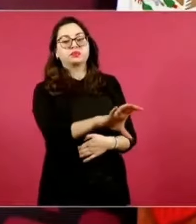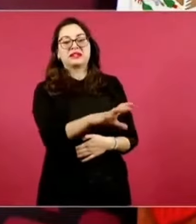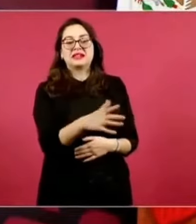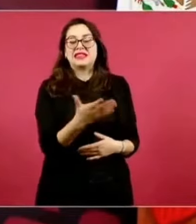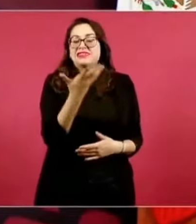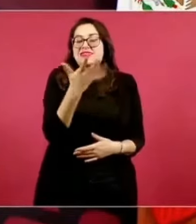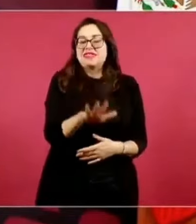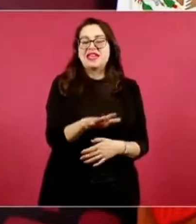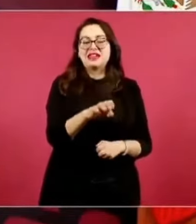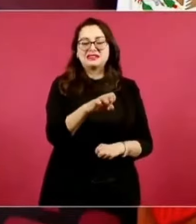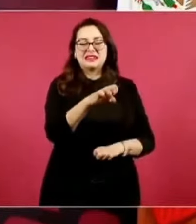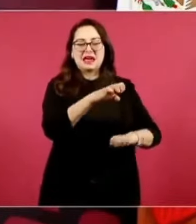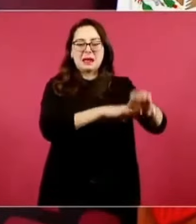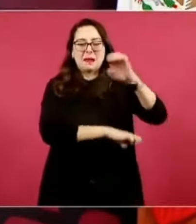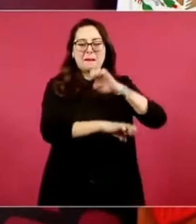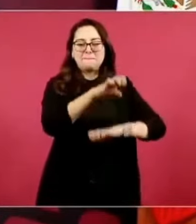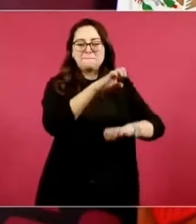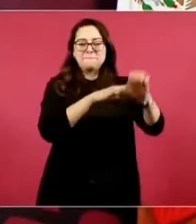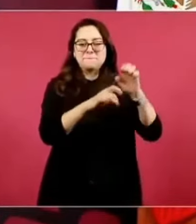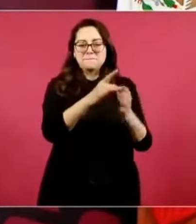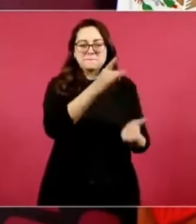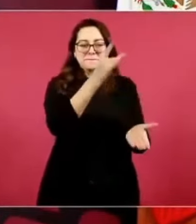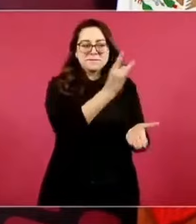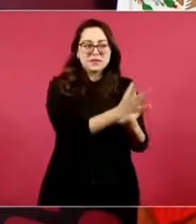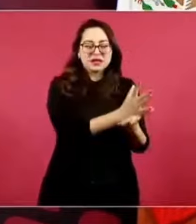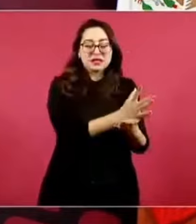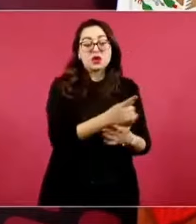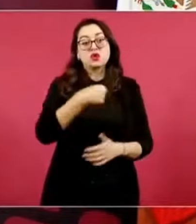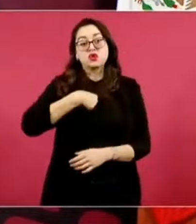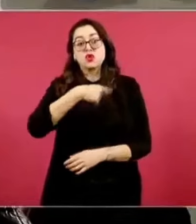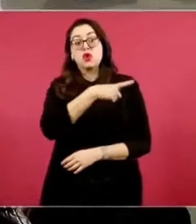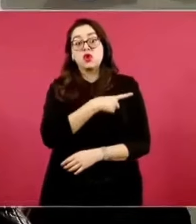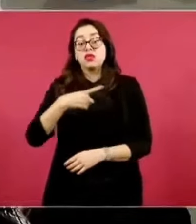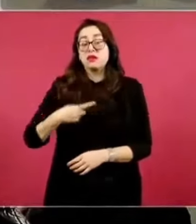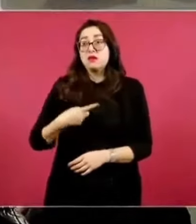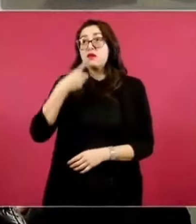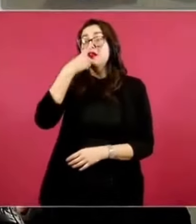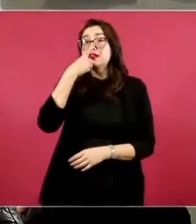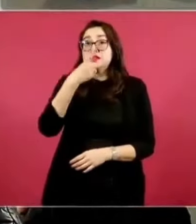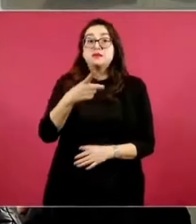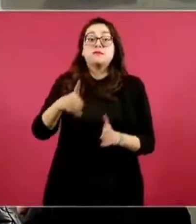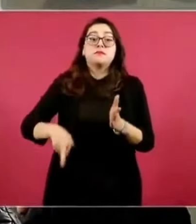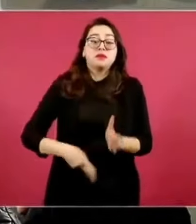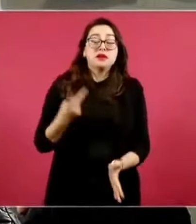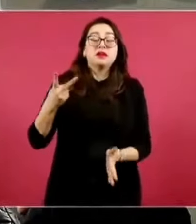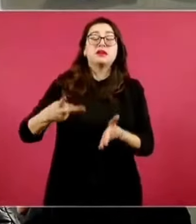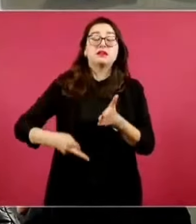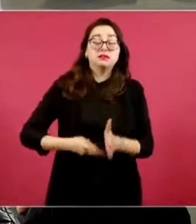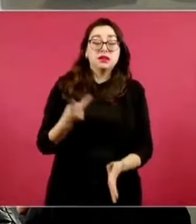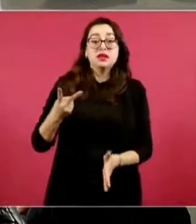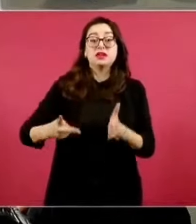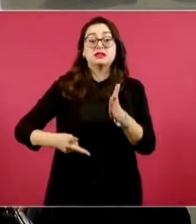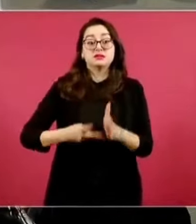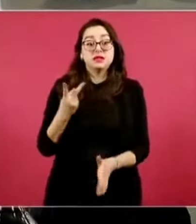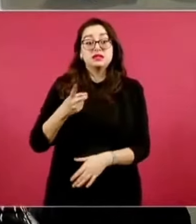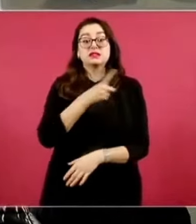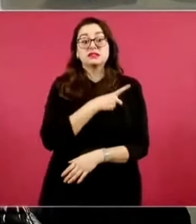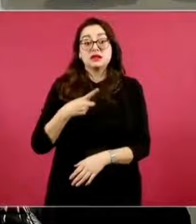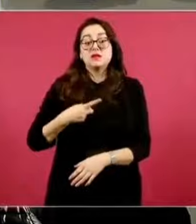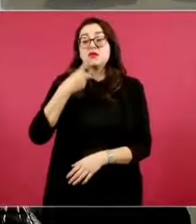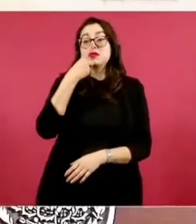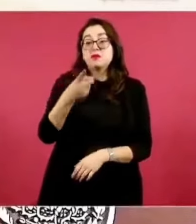empresas eso lo tengo que estar repitiendo para que se entienda